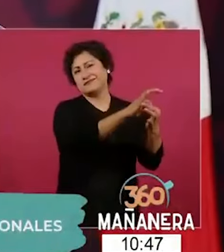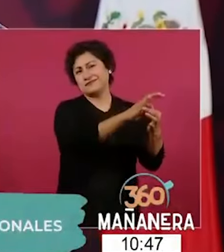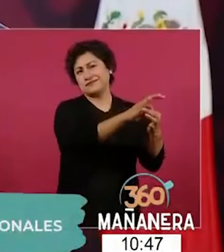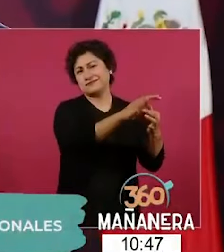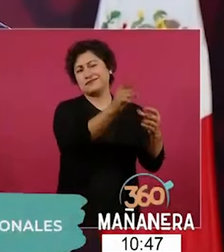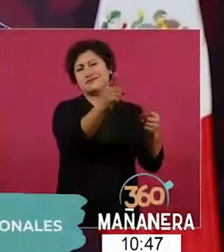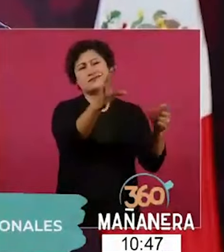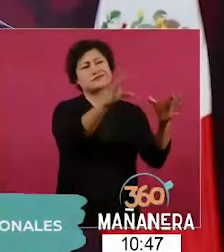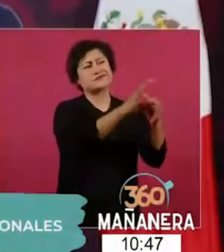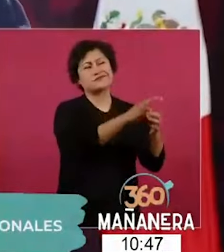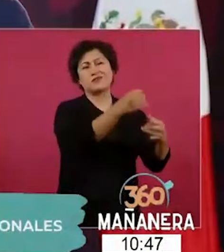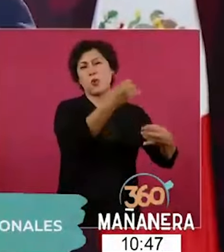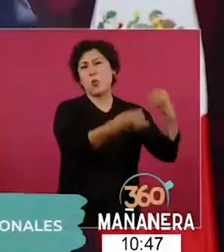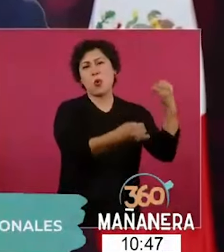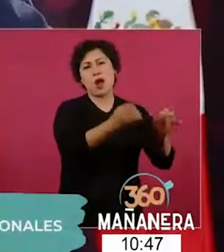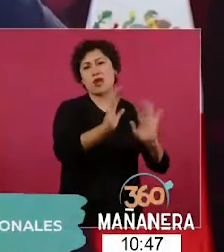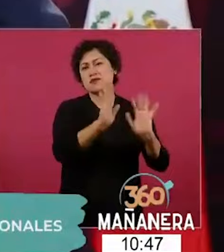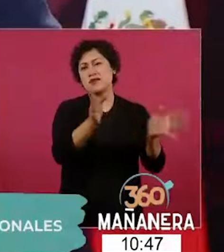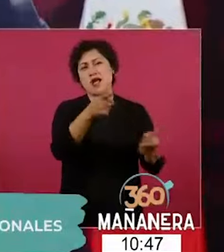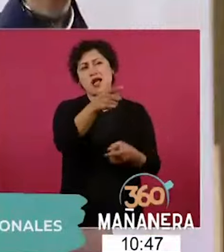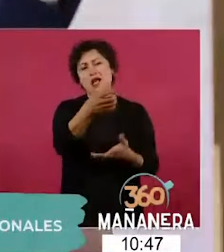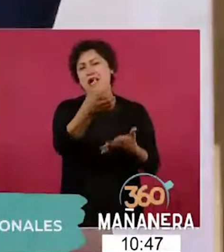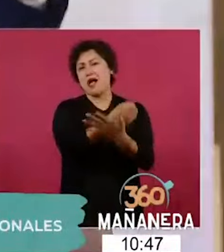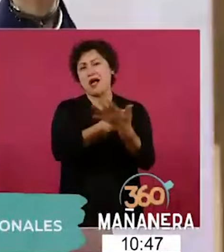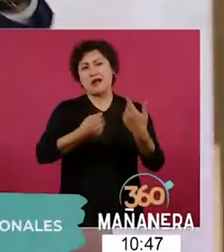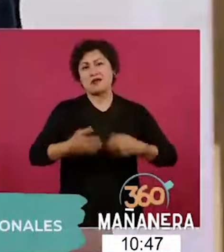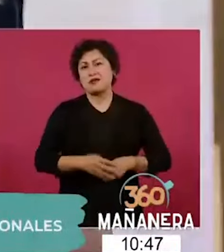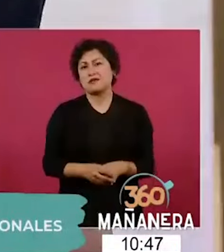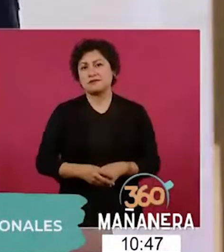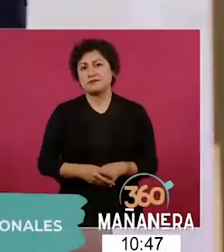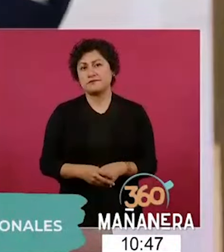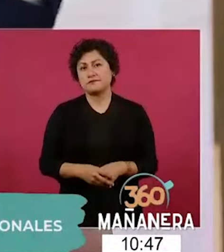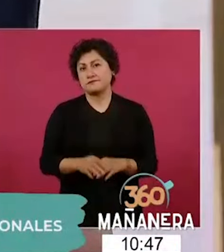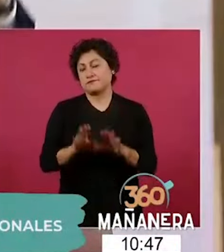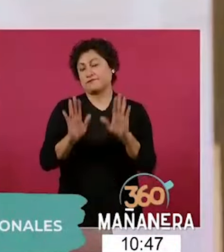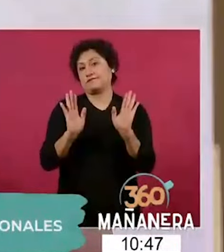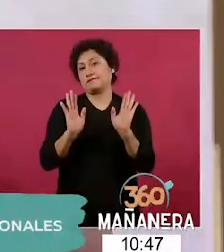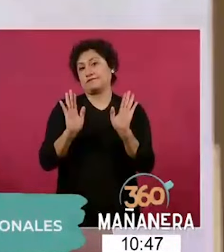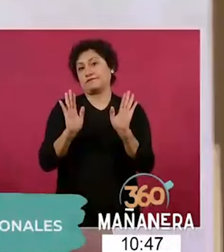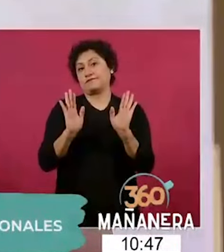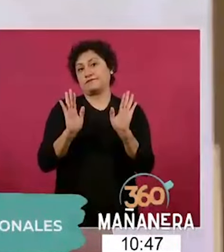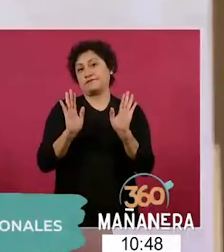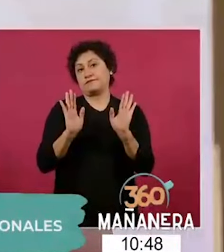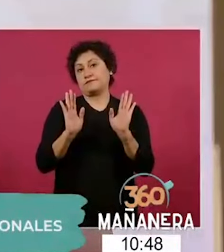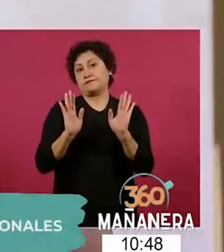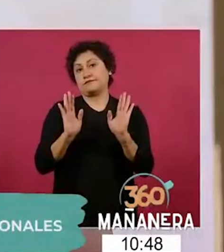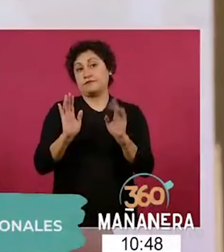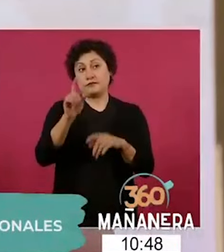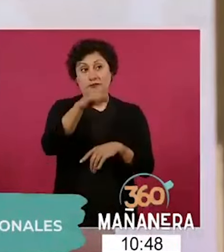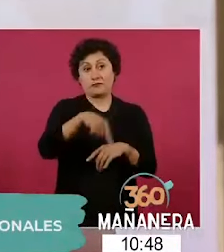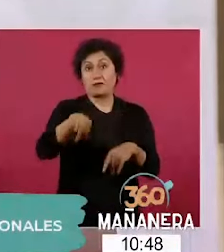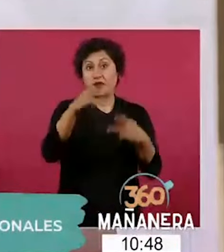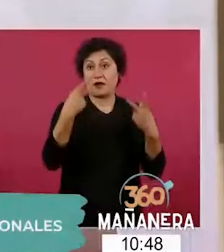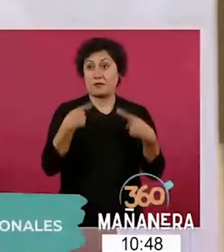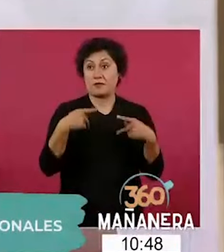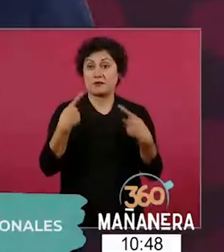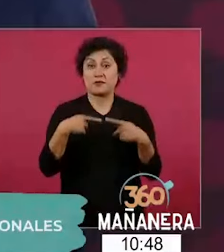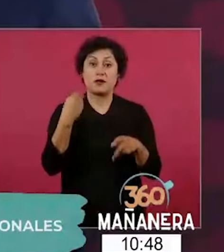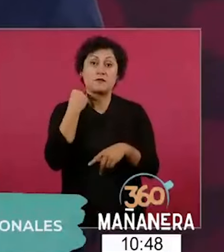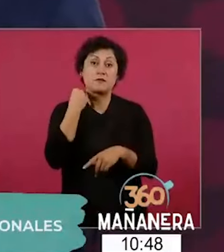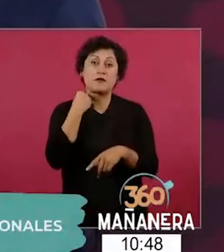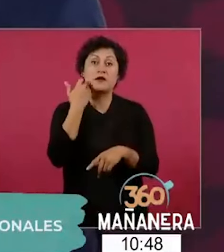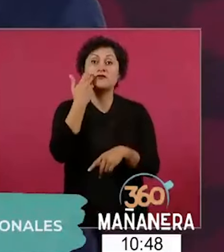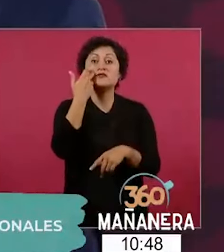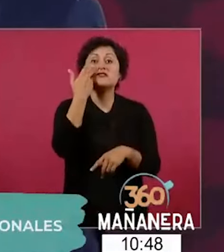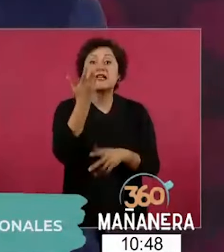juez y quieren tener la fama de no perder Pues cómo van a perder